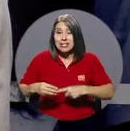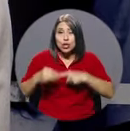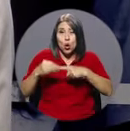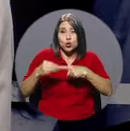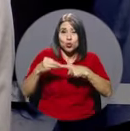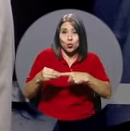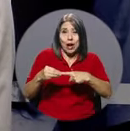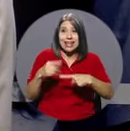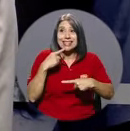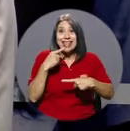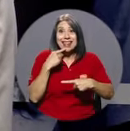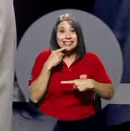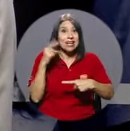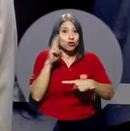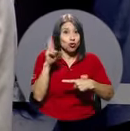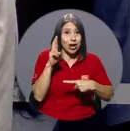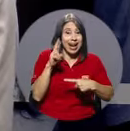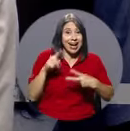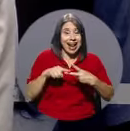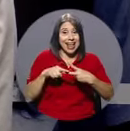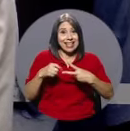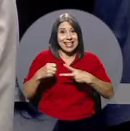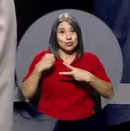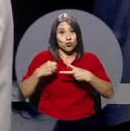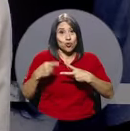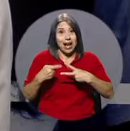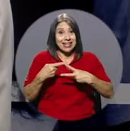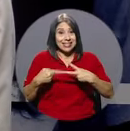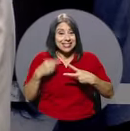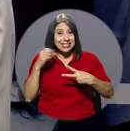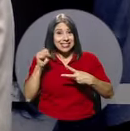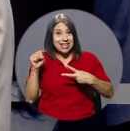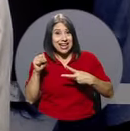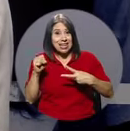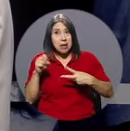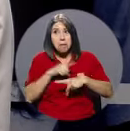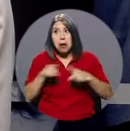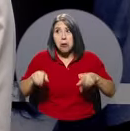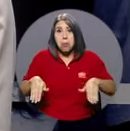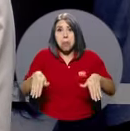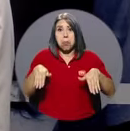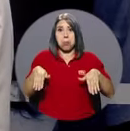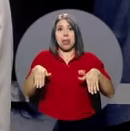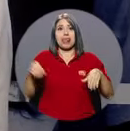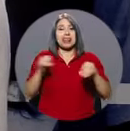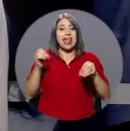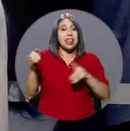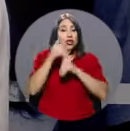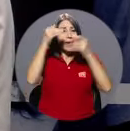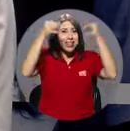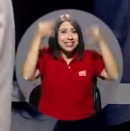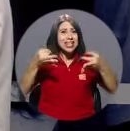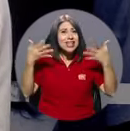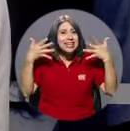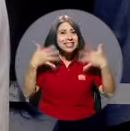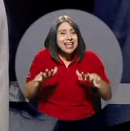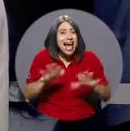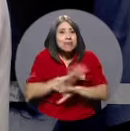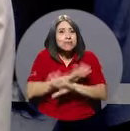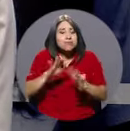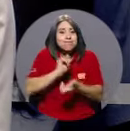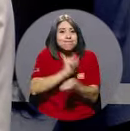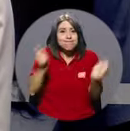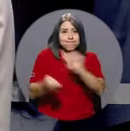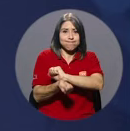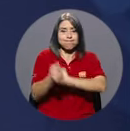esos problemas coyunturales que está diciendo Roxana y estructurales que está diciendo Shirley, y nadie ha tomado la decisión de reventar con la estructura o